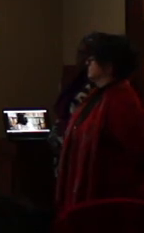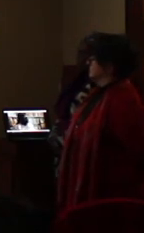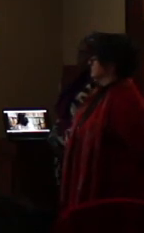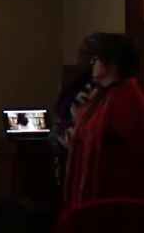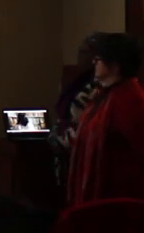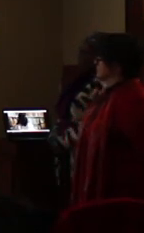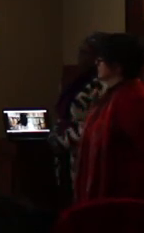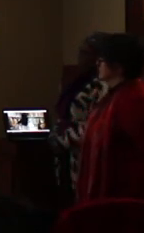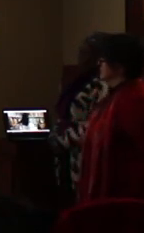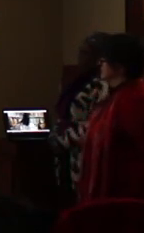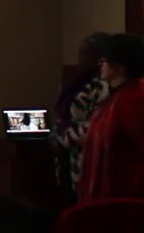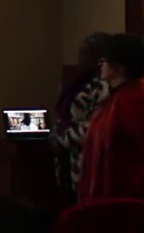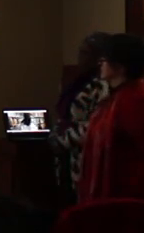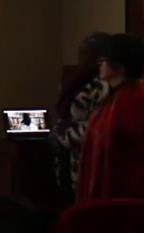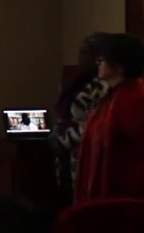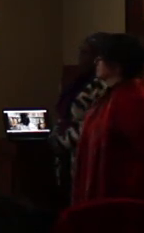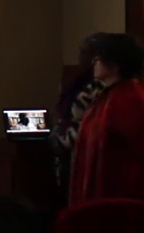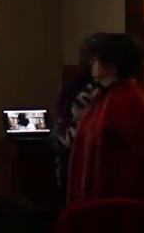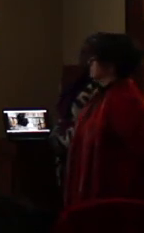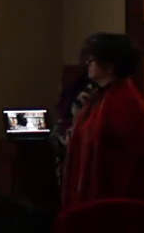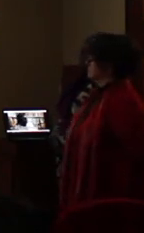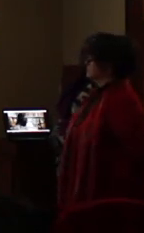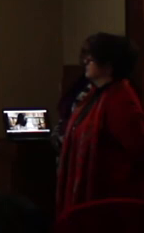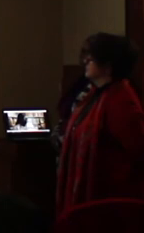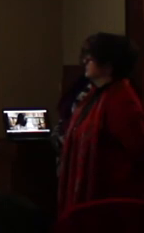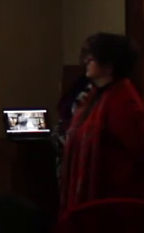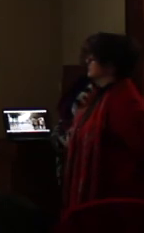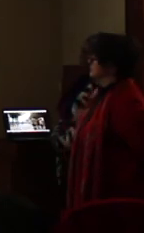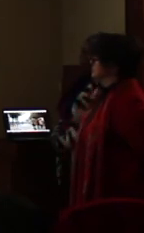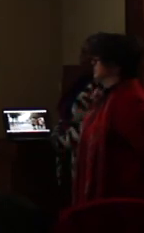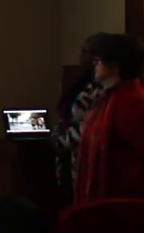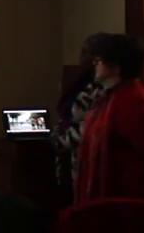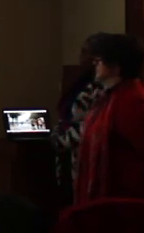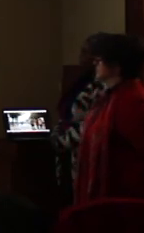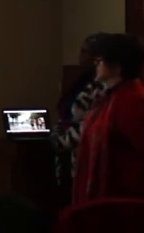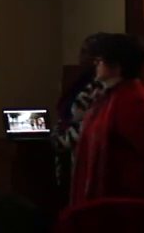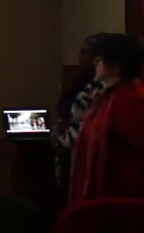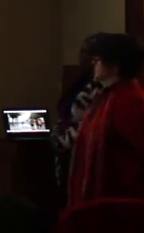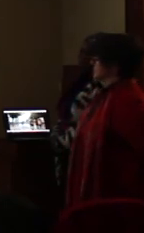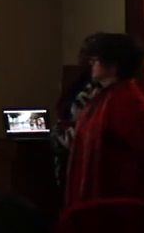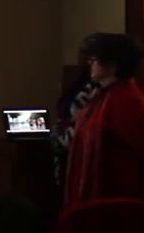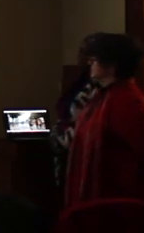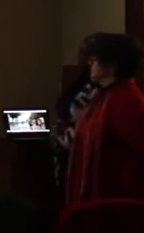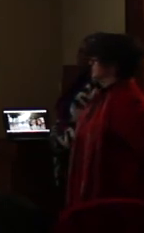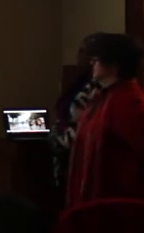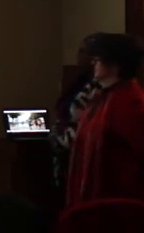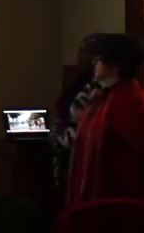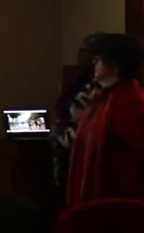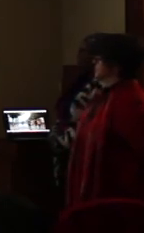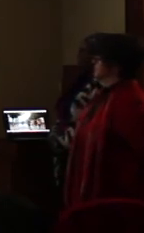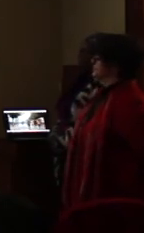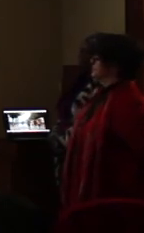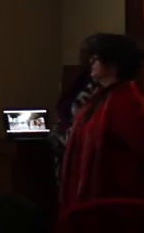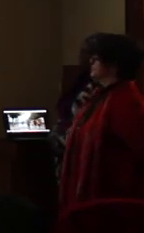luchar contra el racismo. La intención. Falta la estrategia. Se trata de cómo escribir las armas, cómo